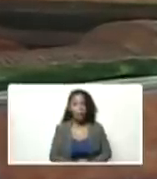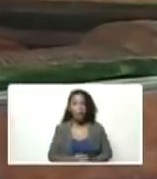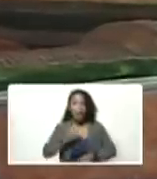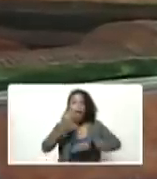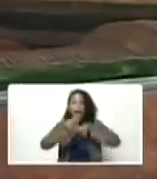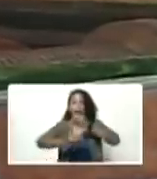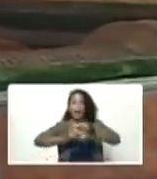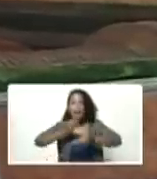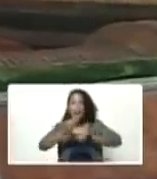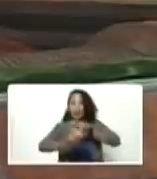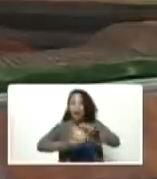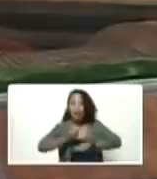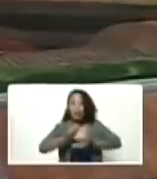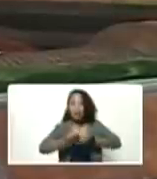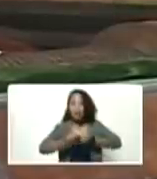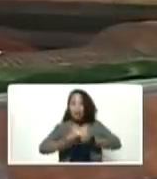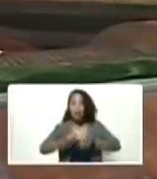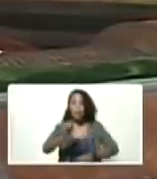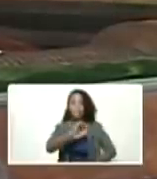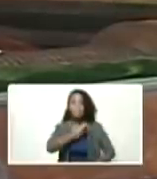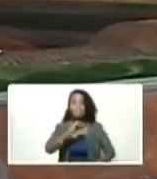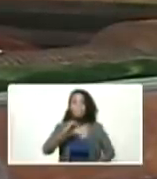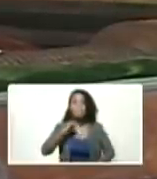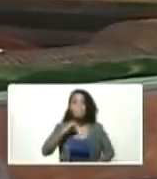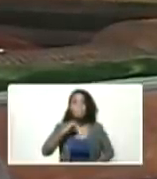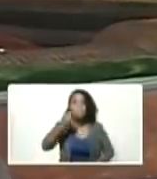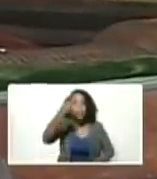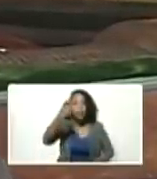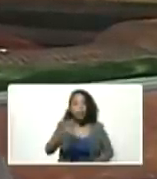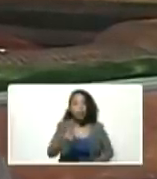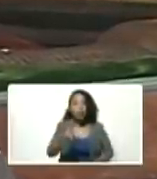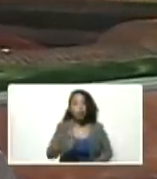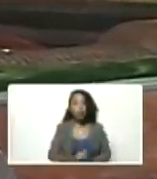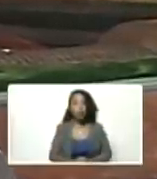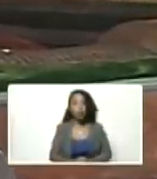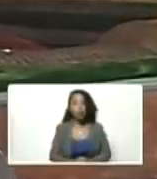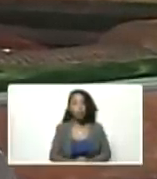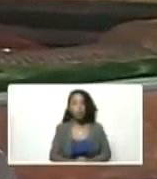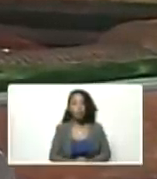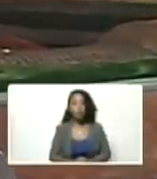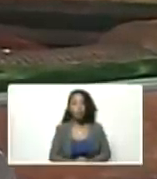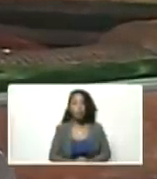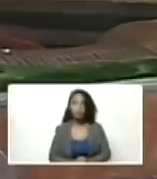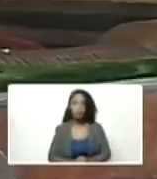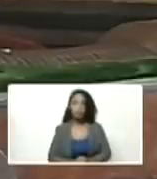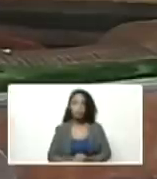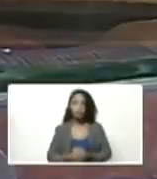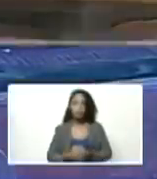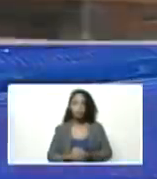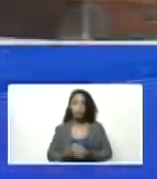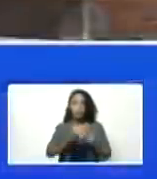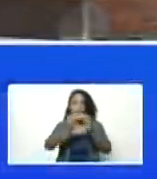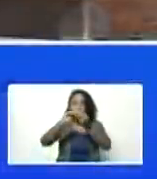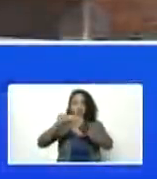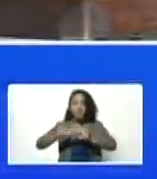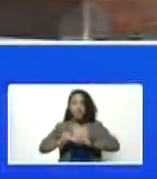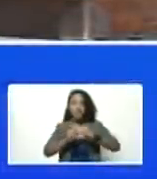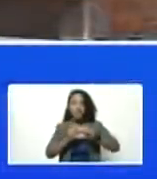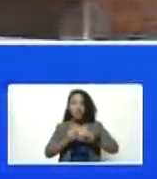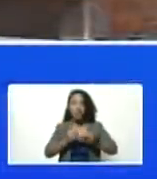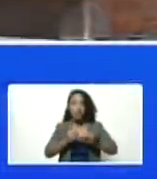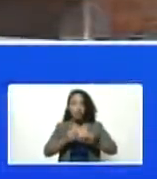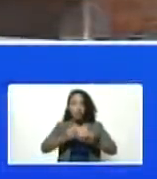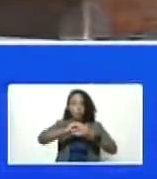hechas por la persona que le confeccionaba el